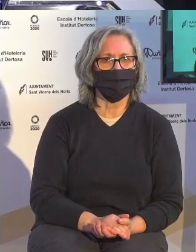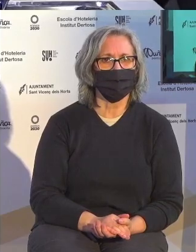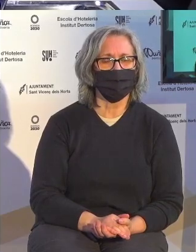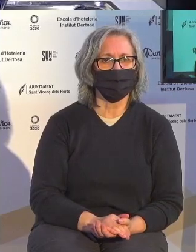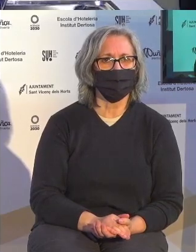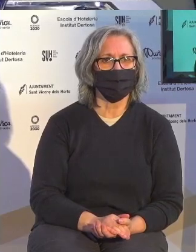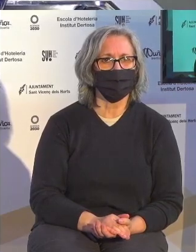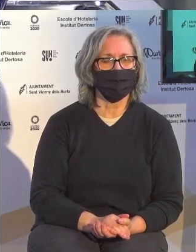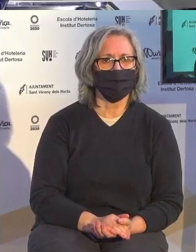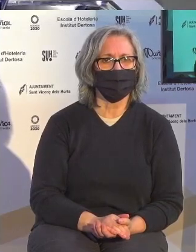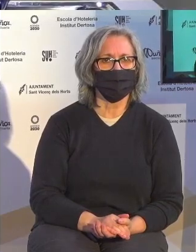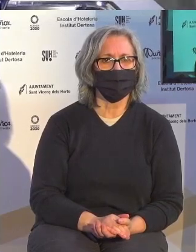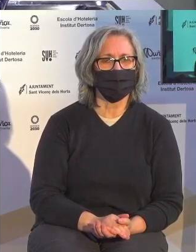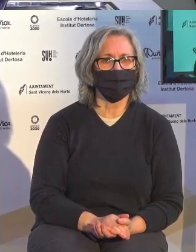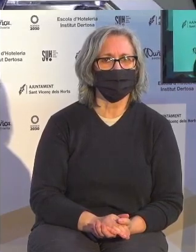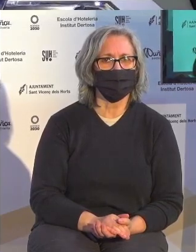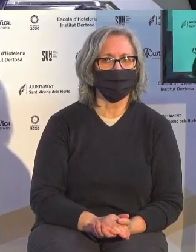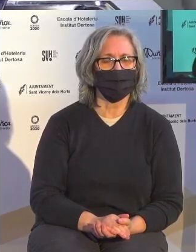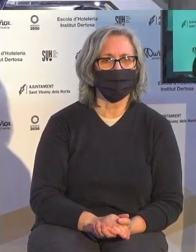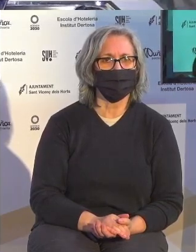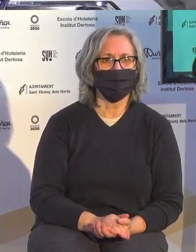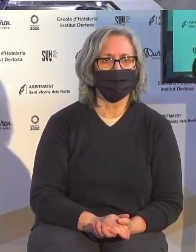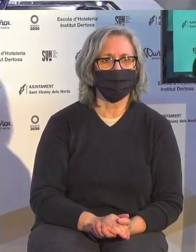es también escondiendo aquí